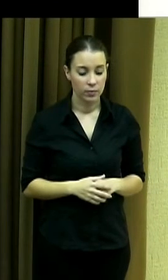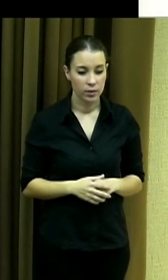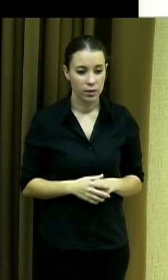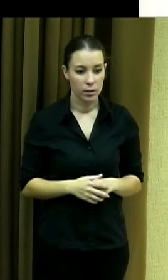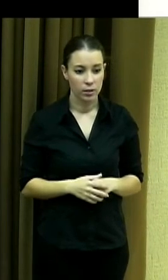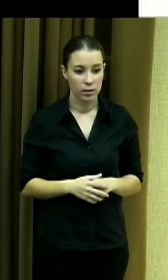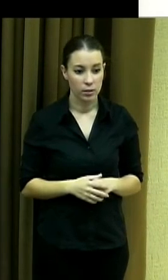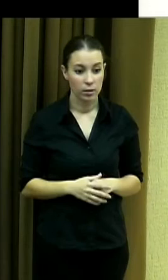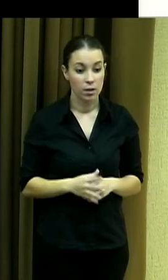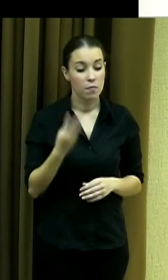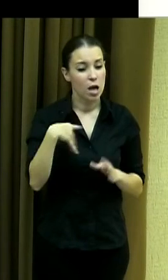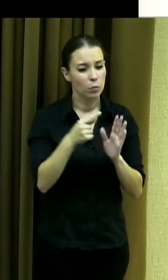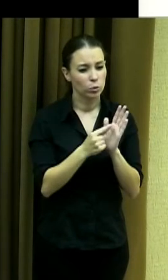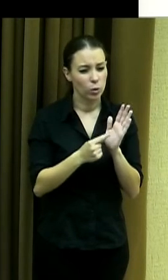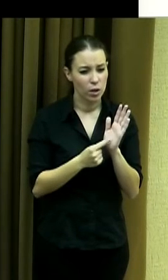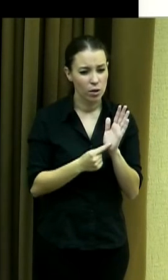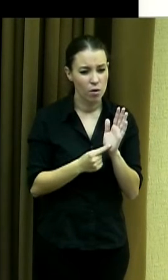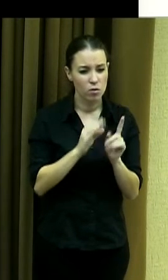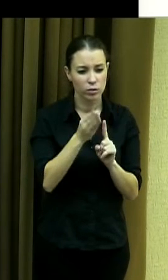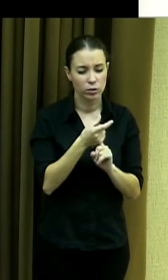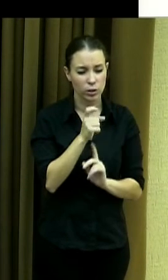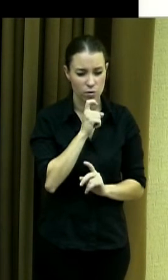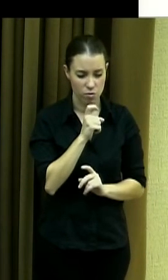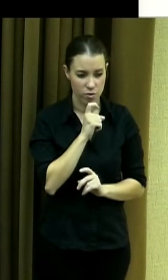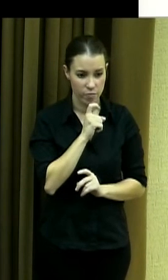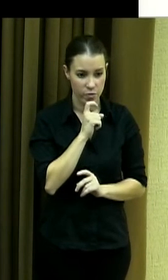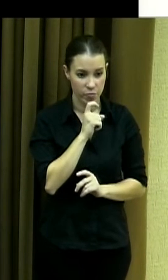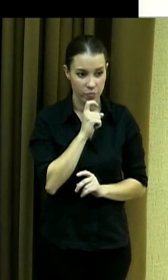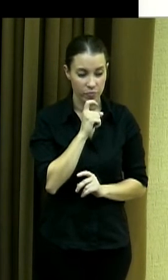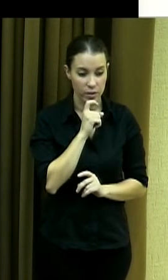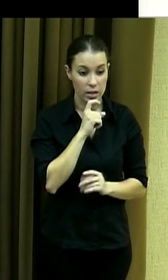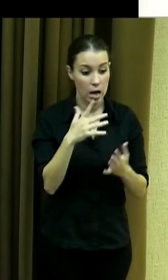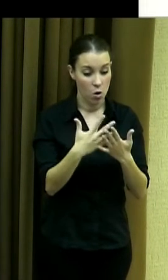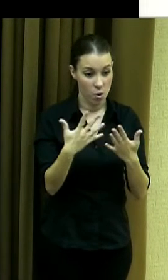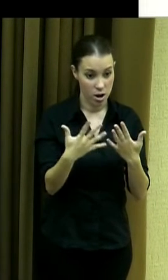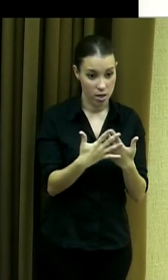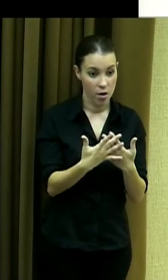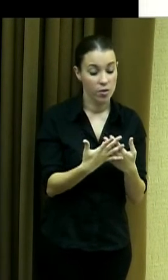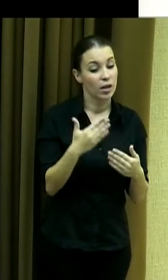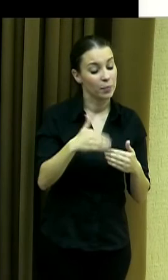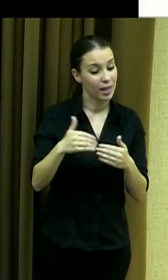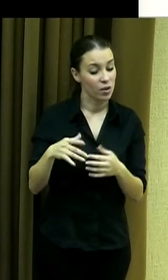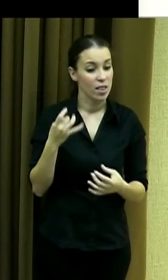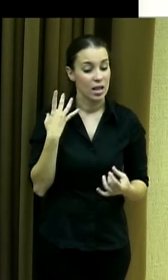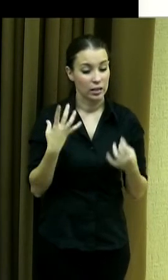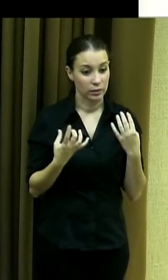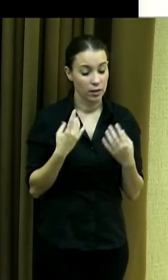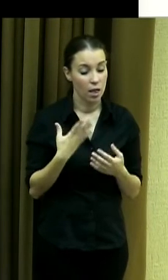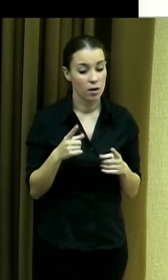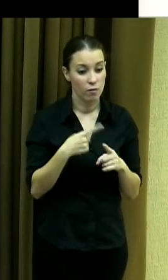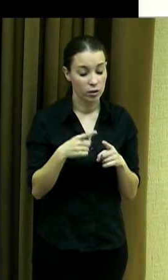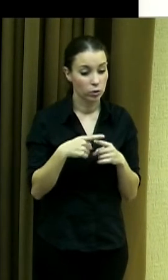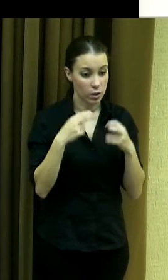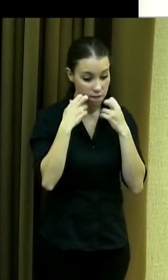obtiene esa puntuación? Esa puntuación se obtiene pues, de la combinación de las limitaciones en la actividad de los factores